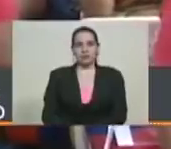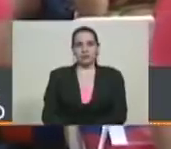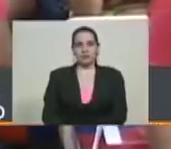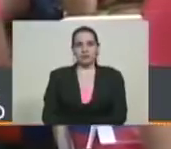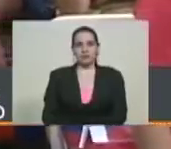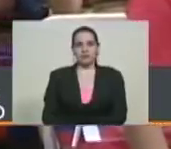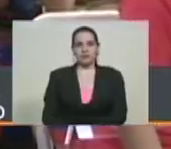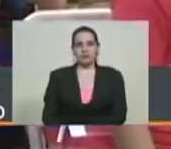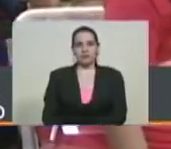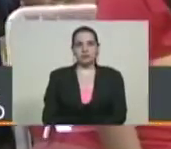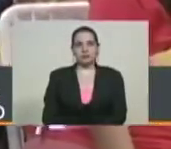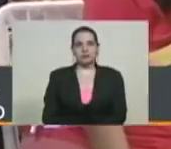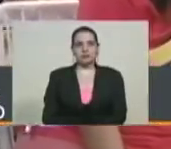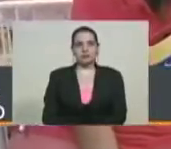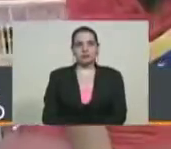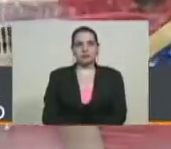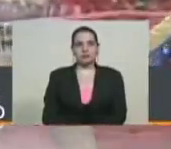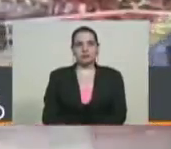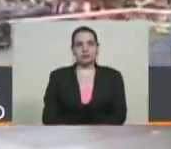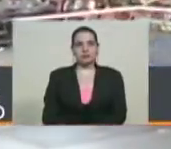Y como decía el libertador,